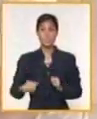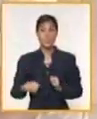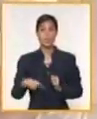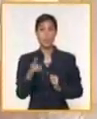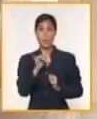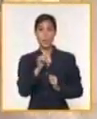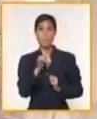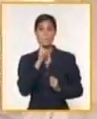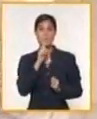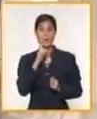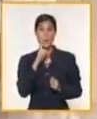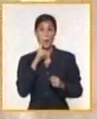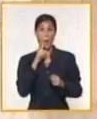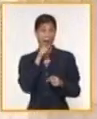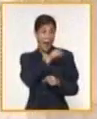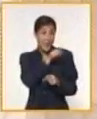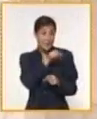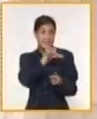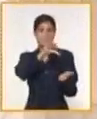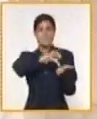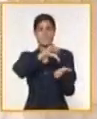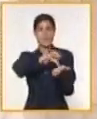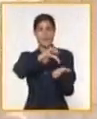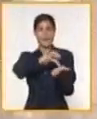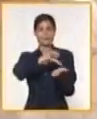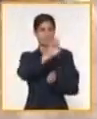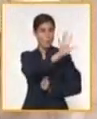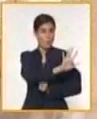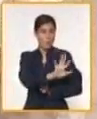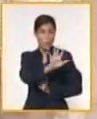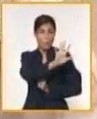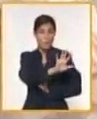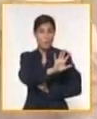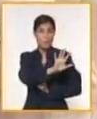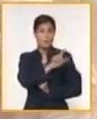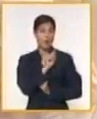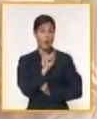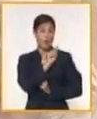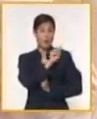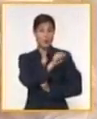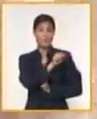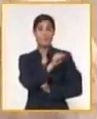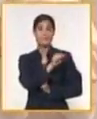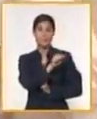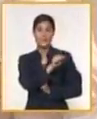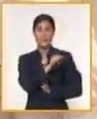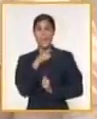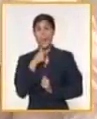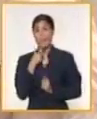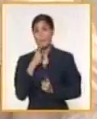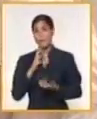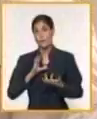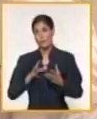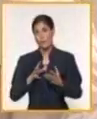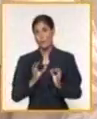Por tanto, a esto unimos, tú hablabas de los palestinos, etcétera, se habla de Medio Oriente porque es un área geopolítica, pero Israel